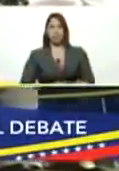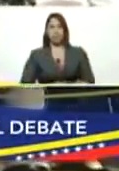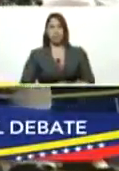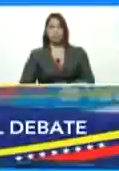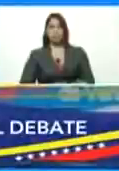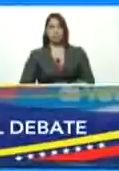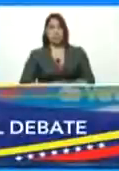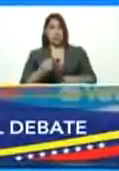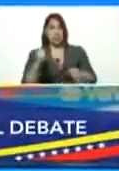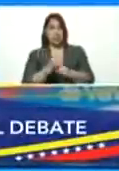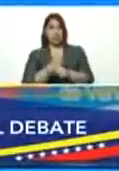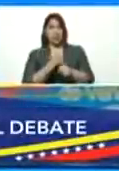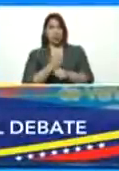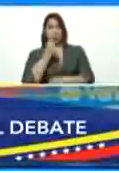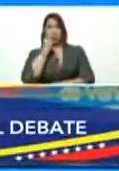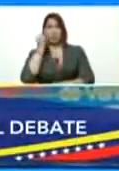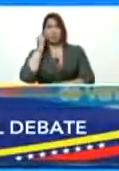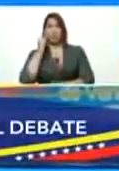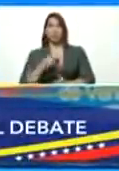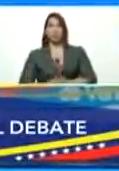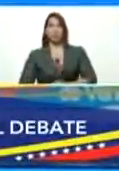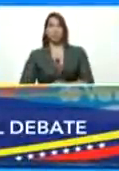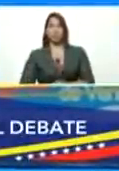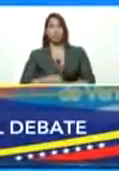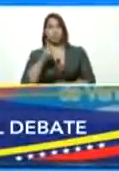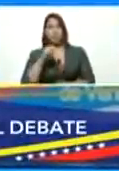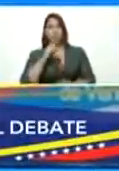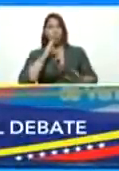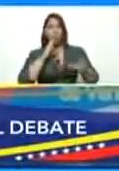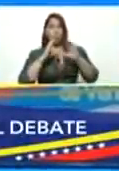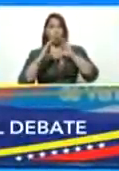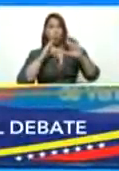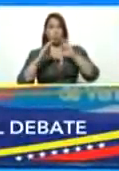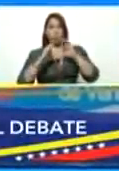la clase obrera y la comunicación